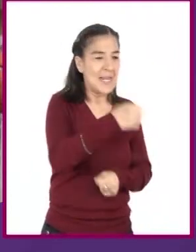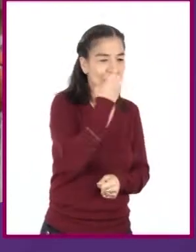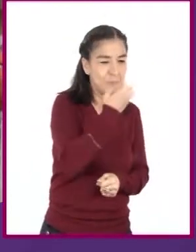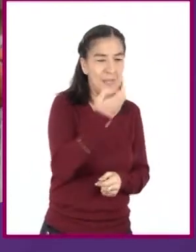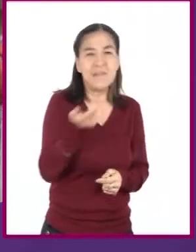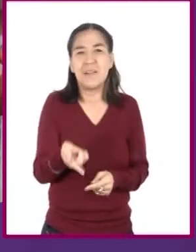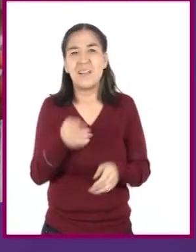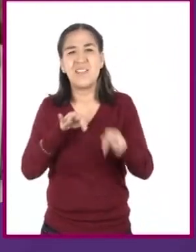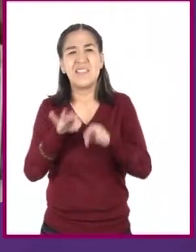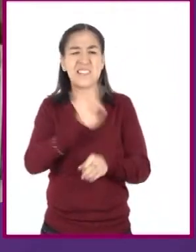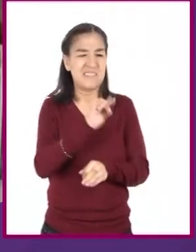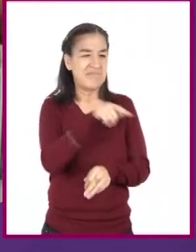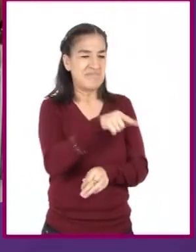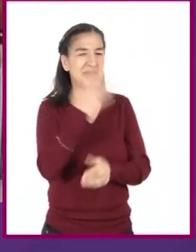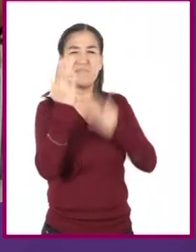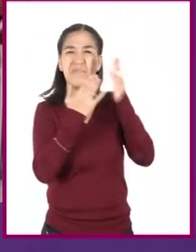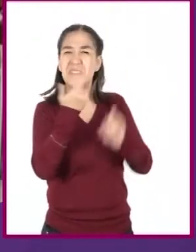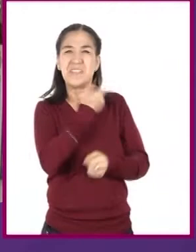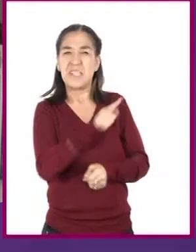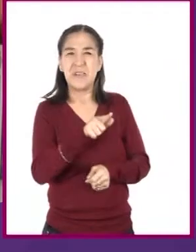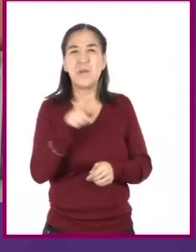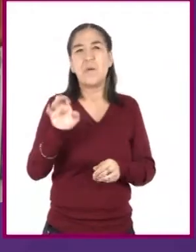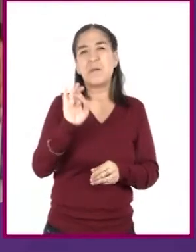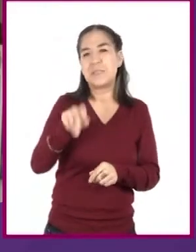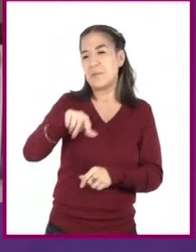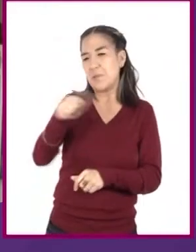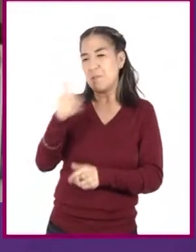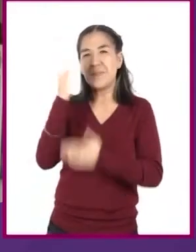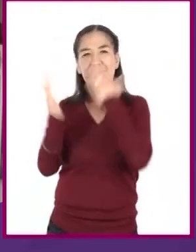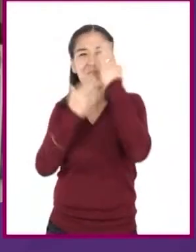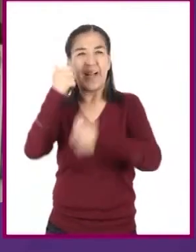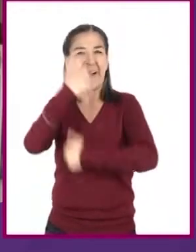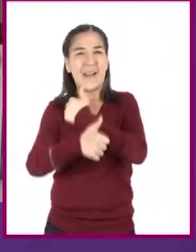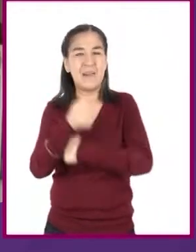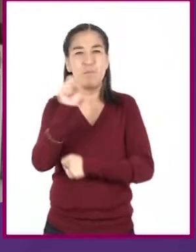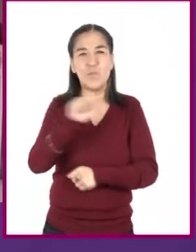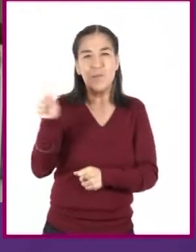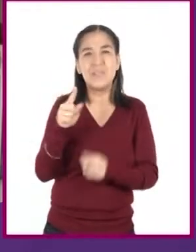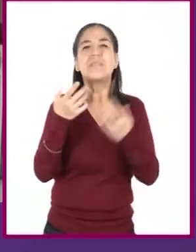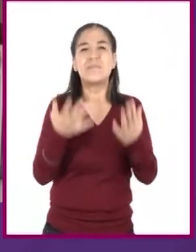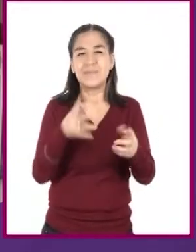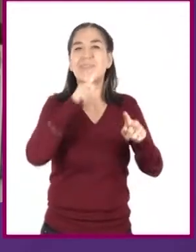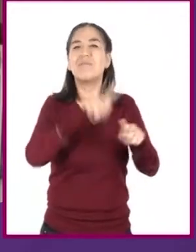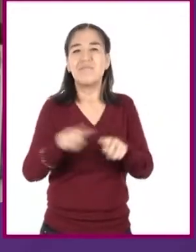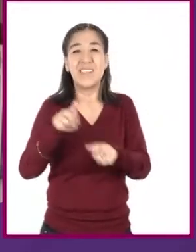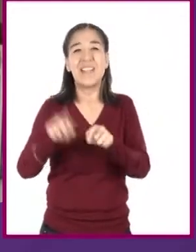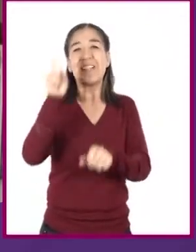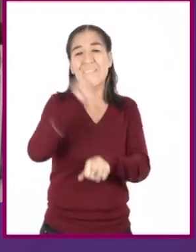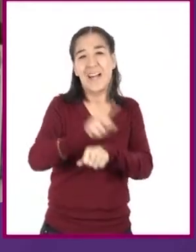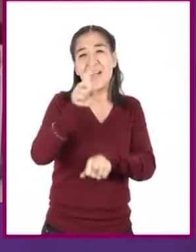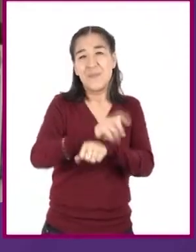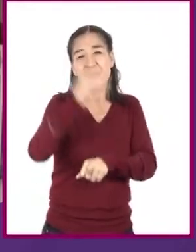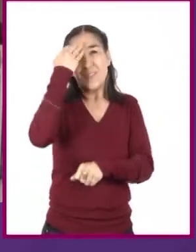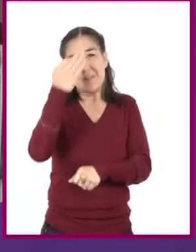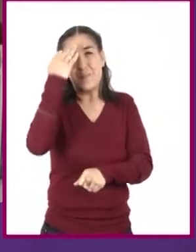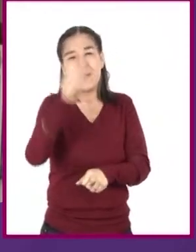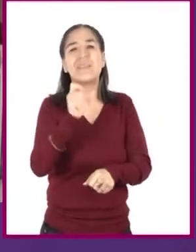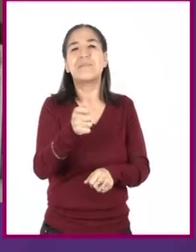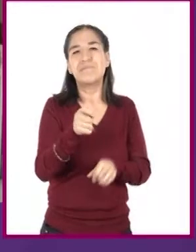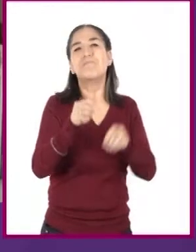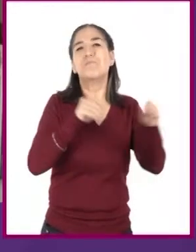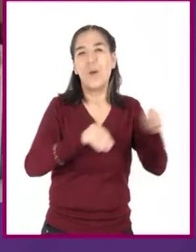queramos seguir estudiando o cambiar de carrera si fuese nuestro momento. Todo el tiempo, pues, la idea es que nos